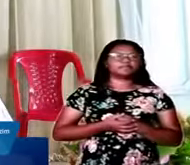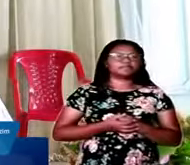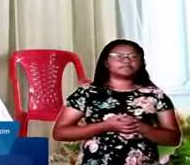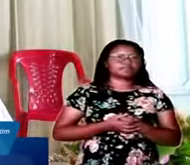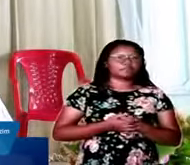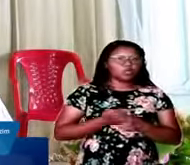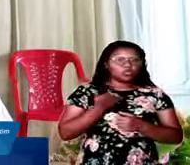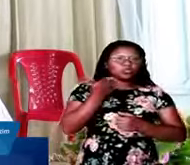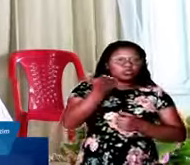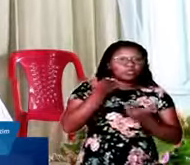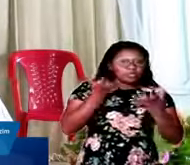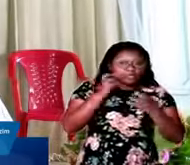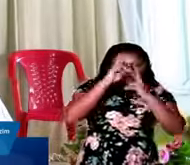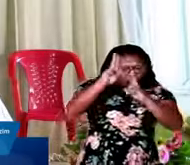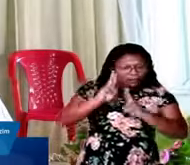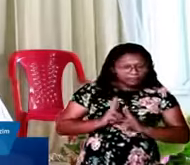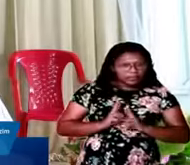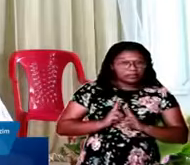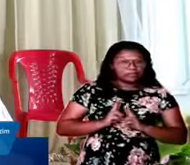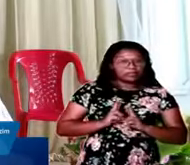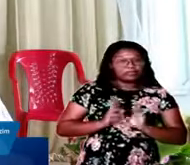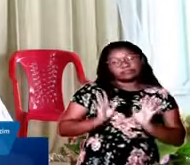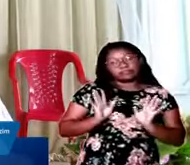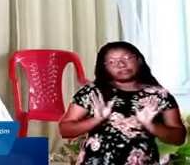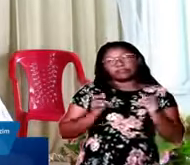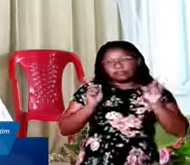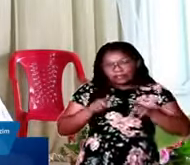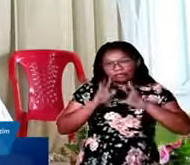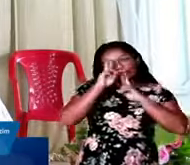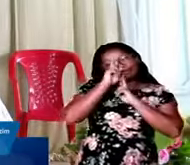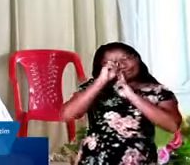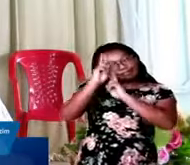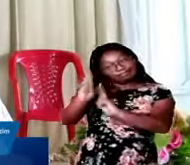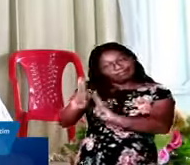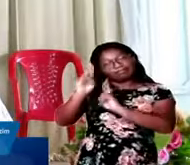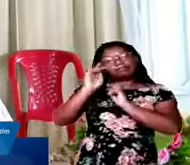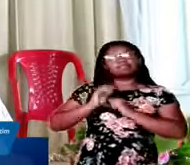¿Usted quiere que lo respeten? ¿Qué tiene que hacer?